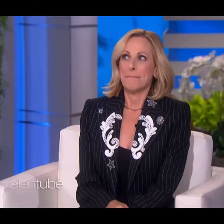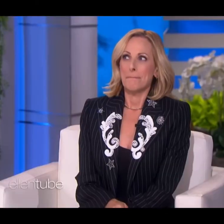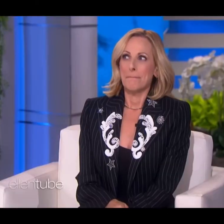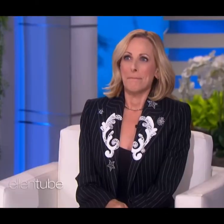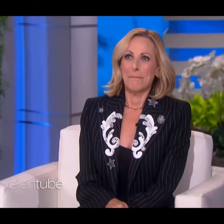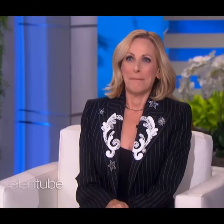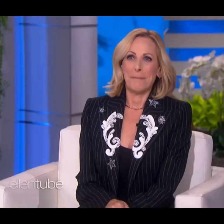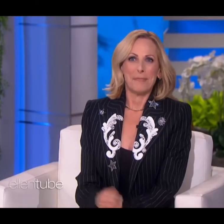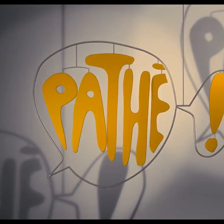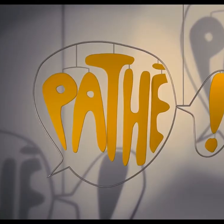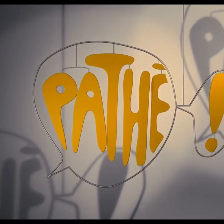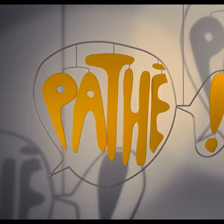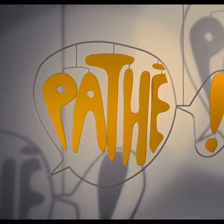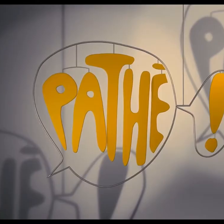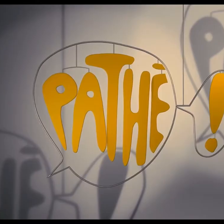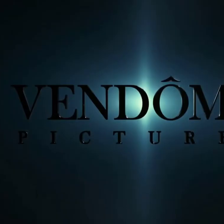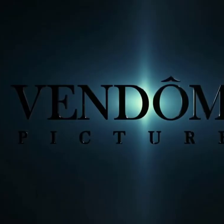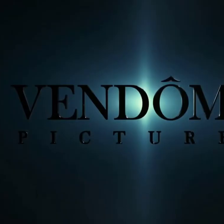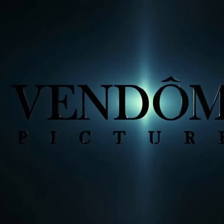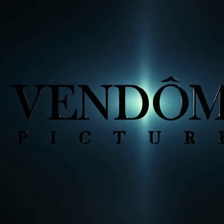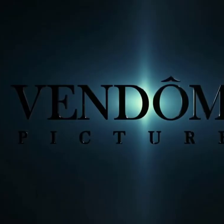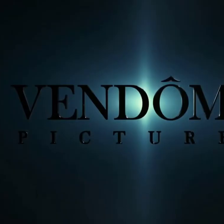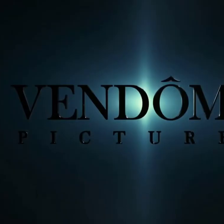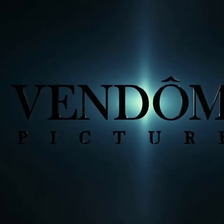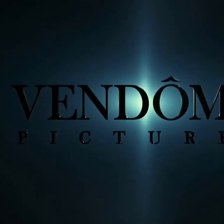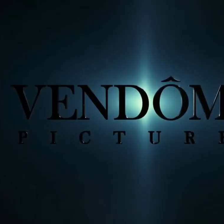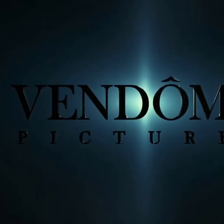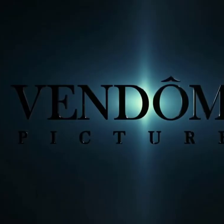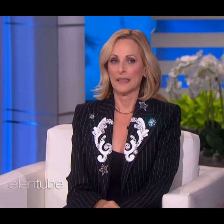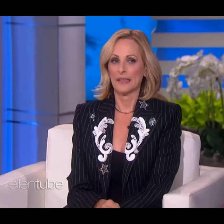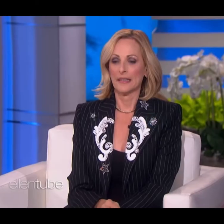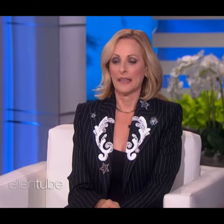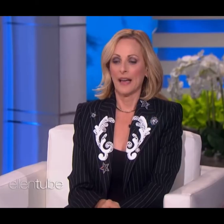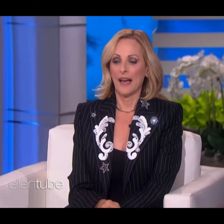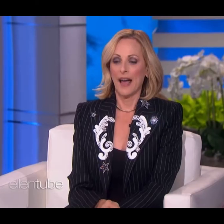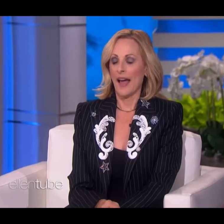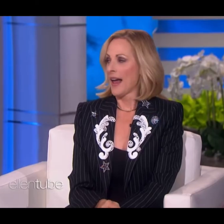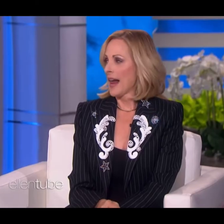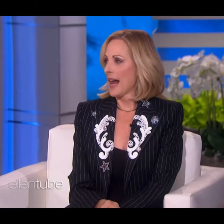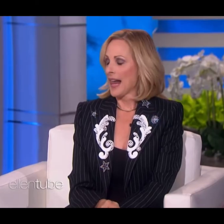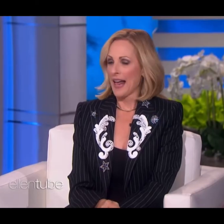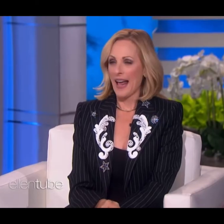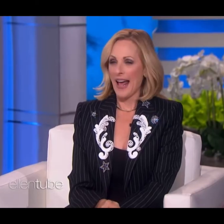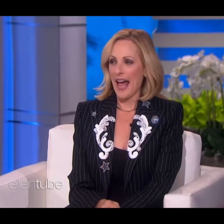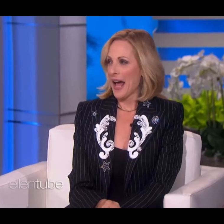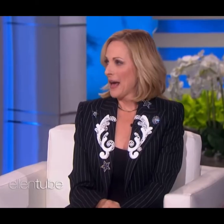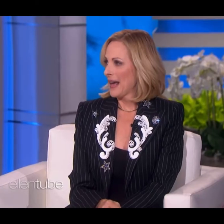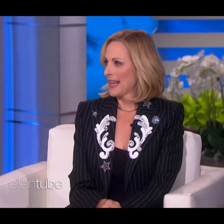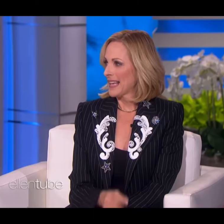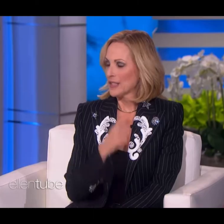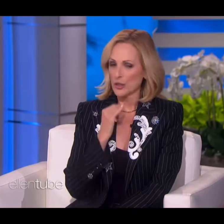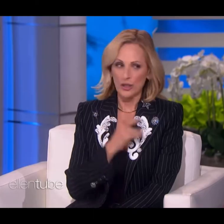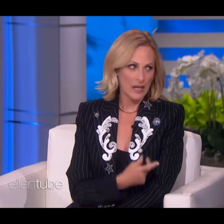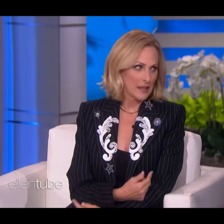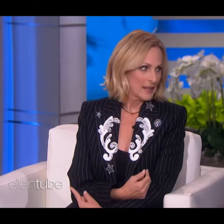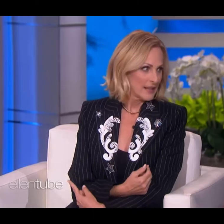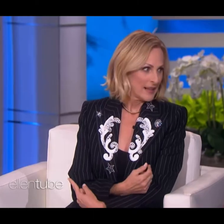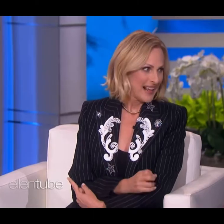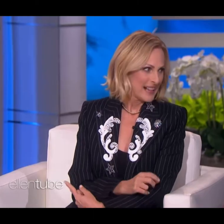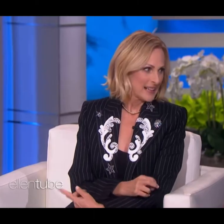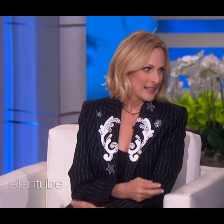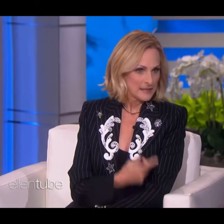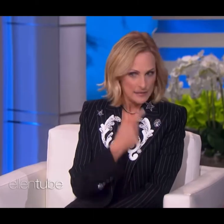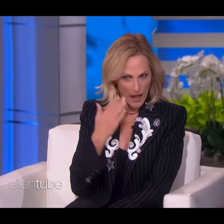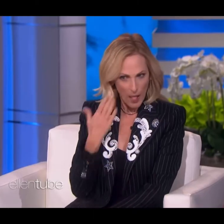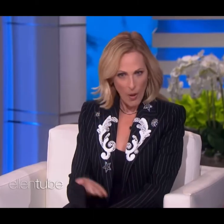pusiera el dinero, por lo que Pathé Films y Vendôme Group aceptaron coproducir la película. Ahora con una nueva productora, el reto